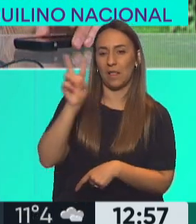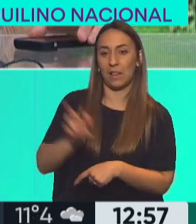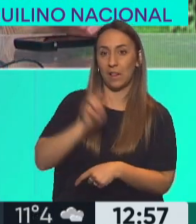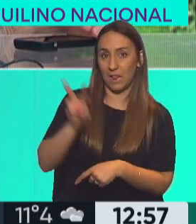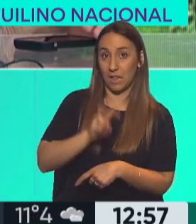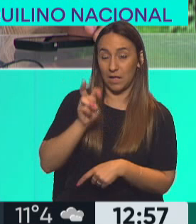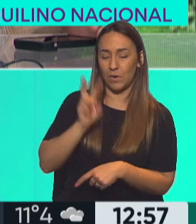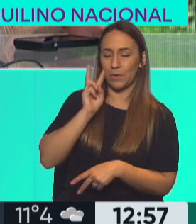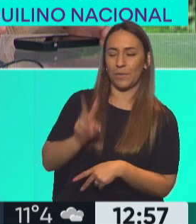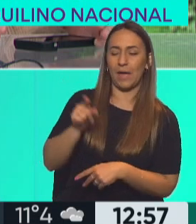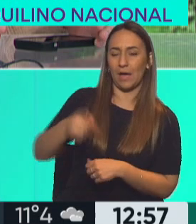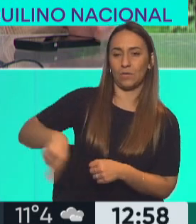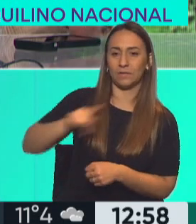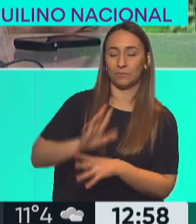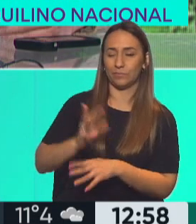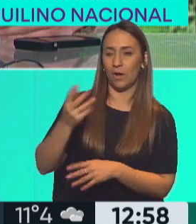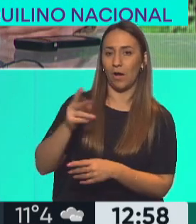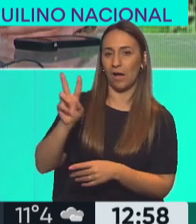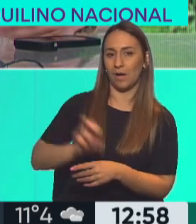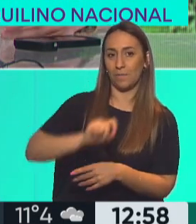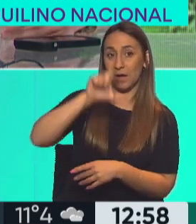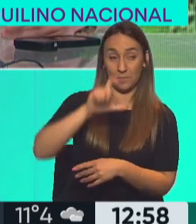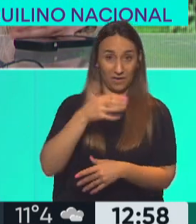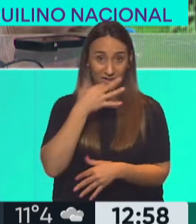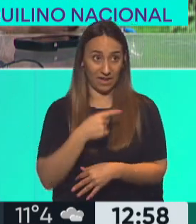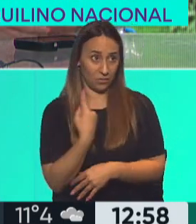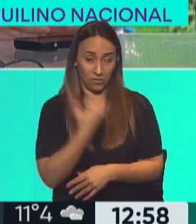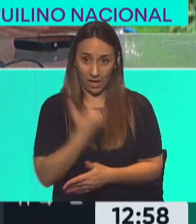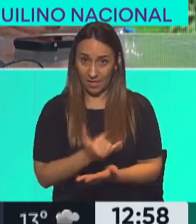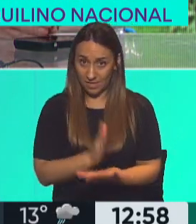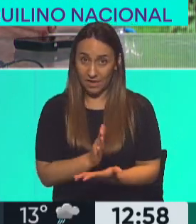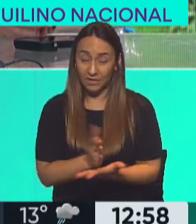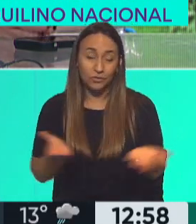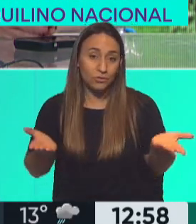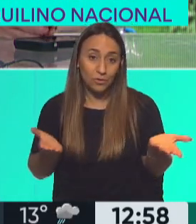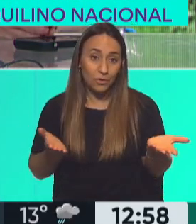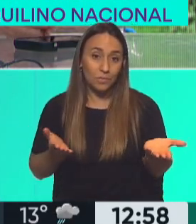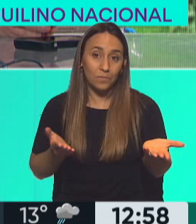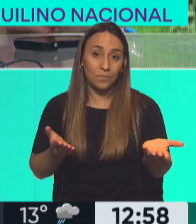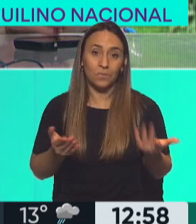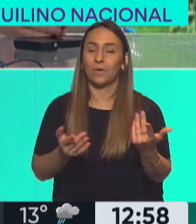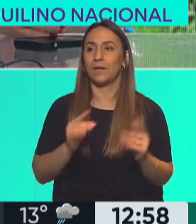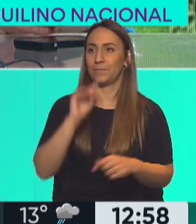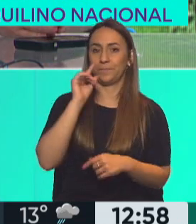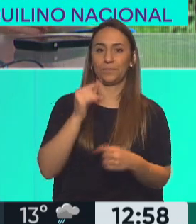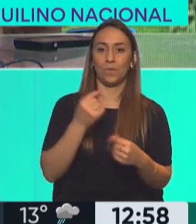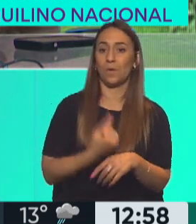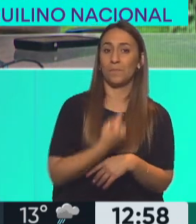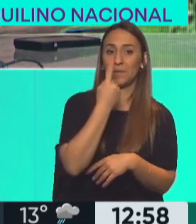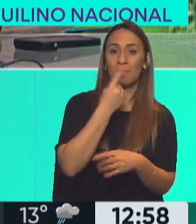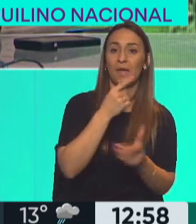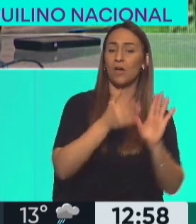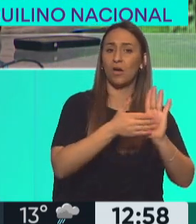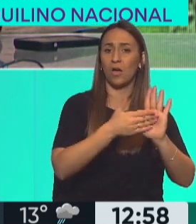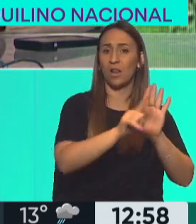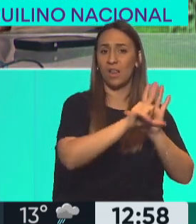del mercado como consumidores y consumidoras, cuando en verdad somos sujetos a derecho, porque no podía ser un pliego, o sea, el pliego original, que cada 4 meses nos